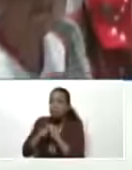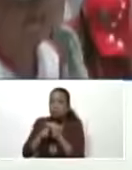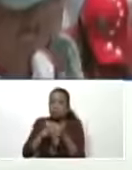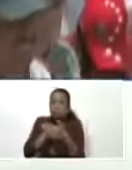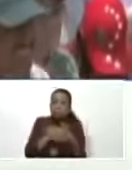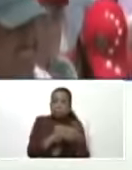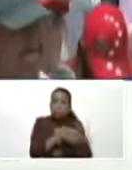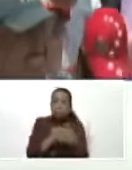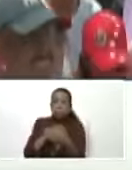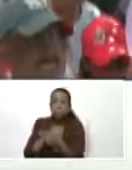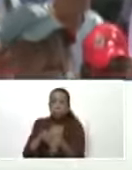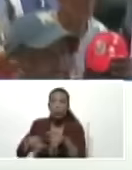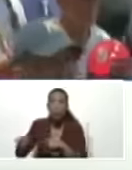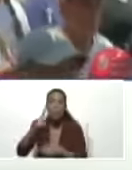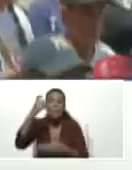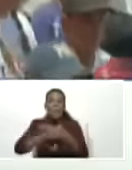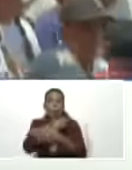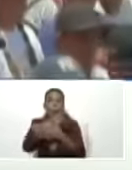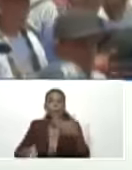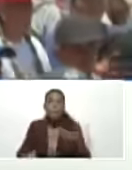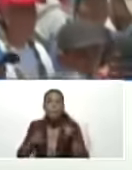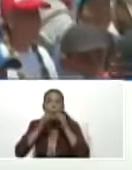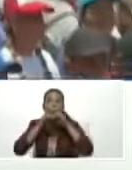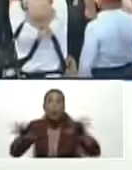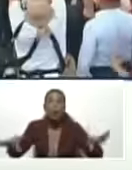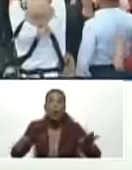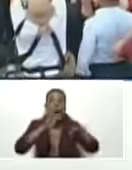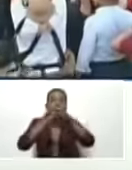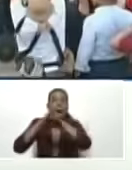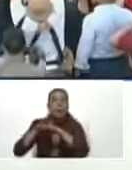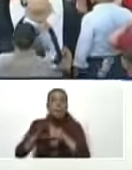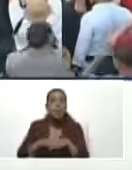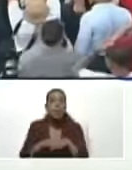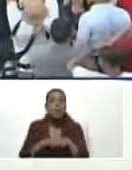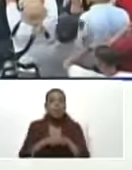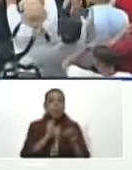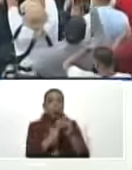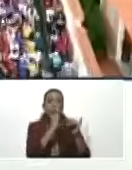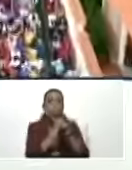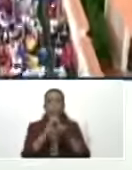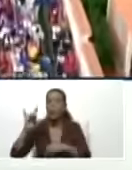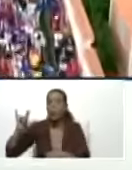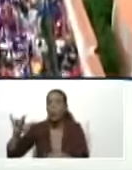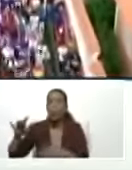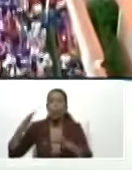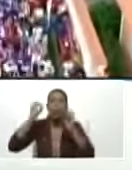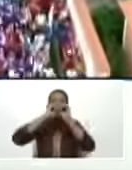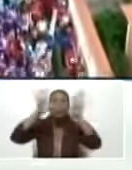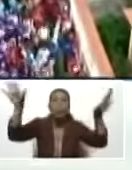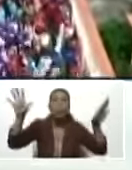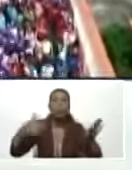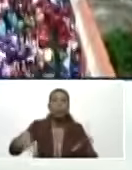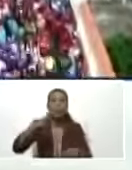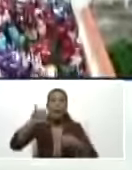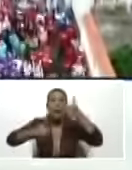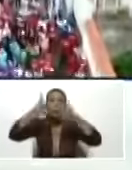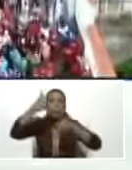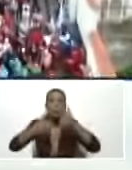Y por otro lado, me tienen prohibido publicar anuncios en las redes sociales de Occidente a Nicolás Maduro, el